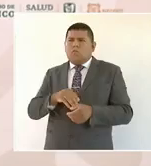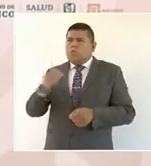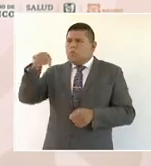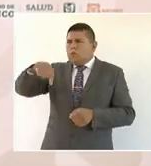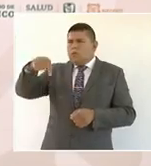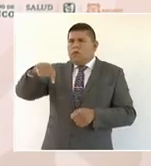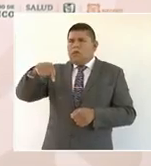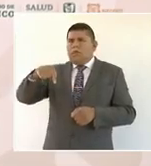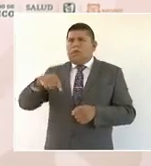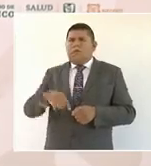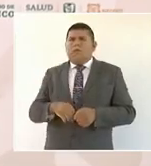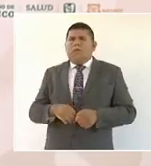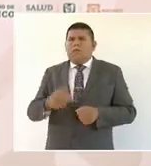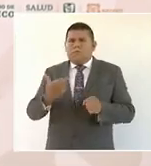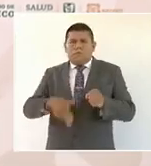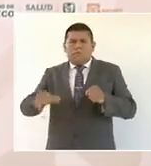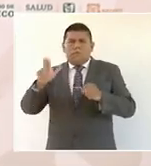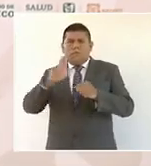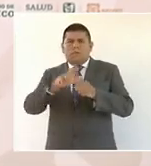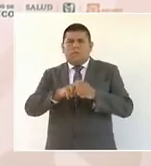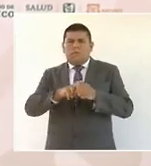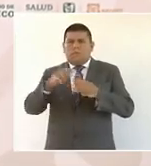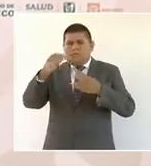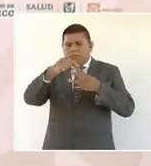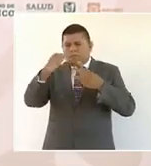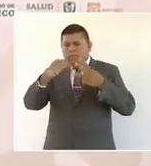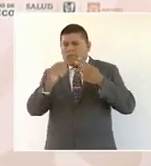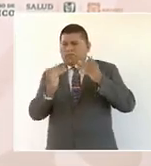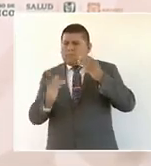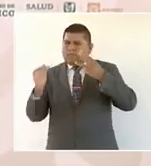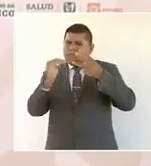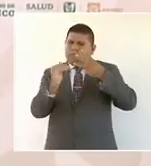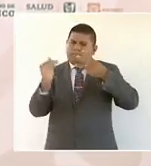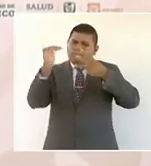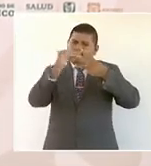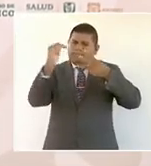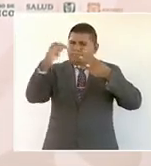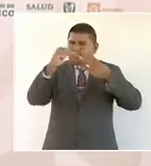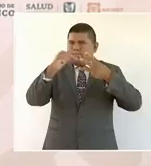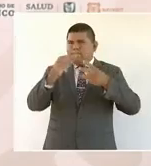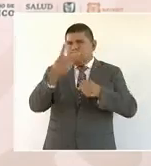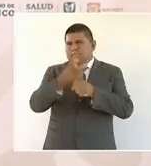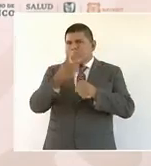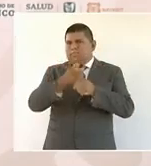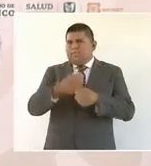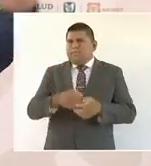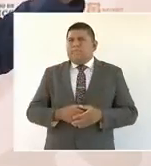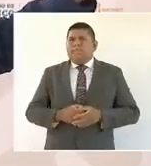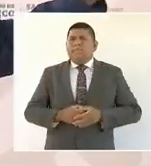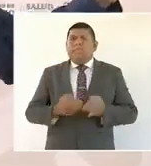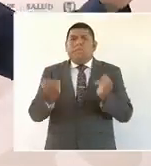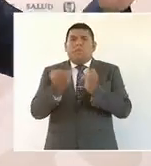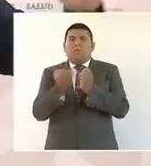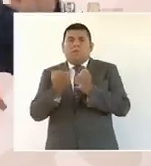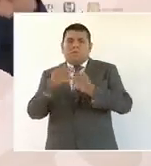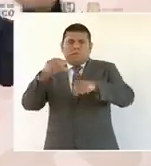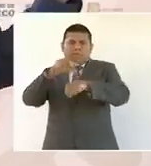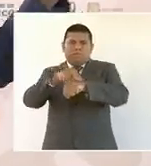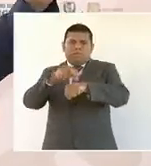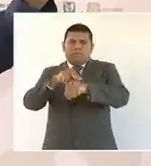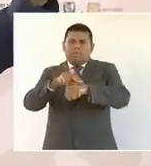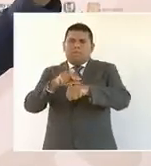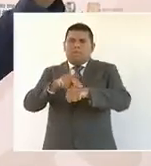nivel. También lo que les decía sobre los médicos, tener todos